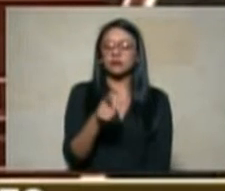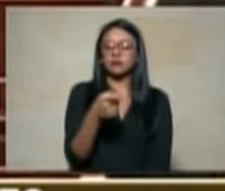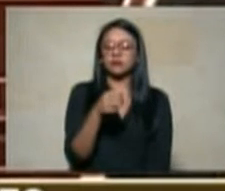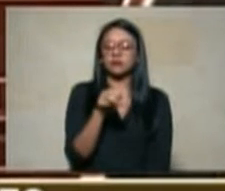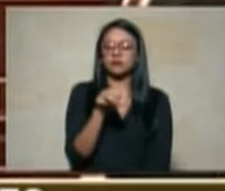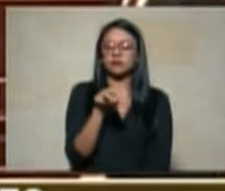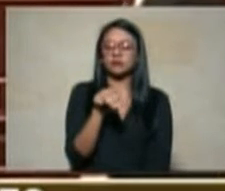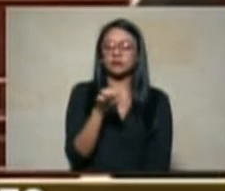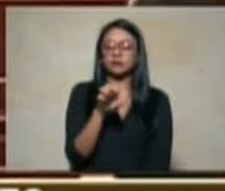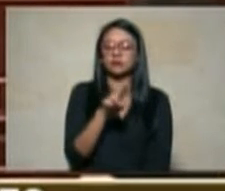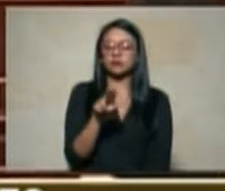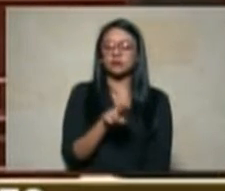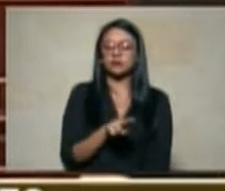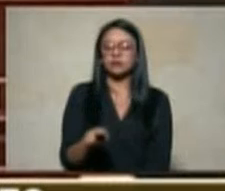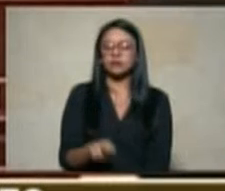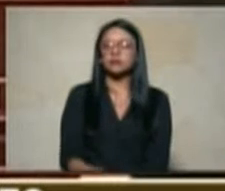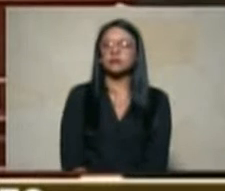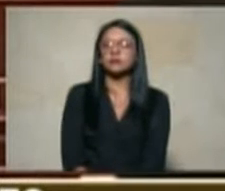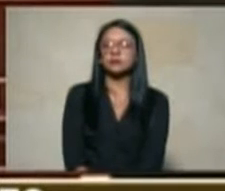Edgar Gómez.